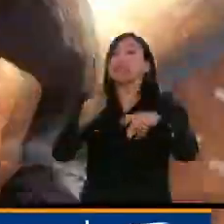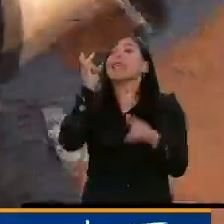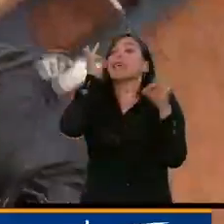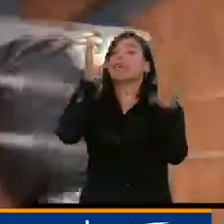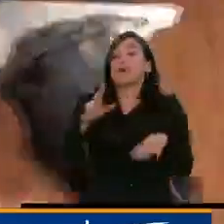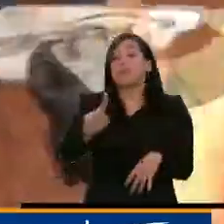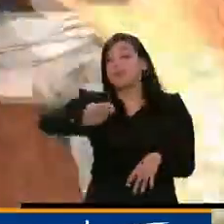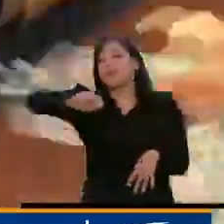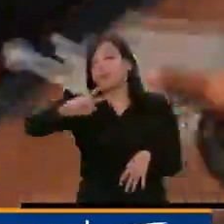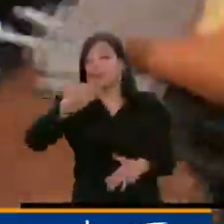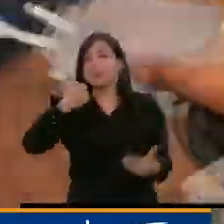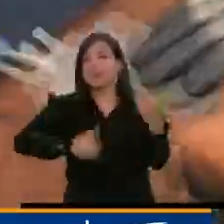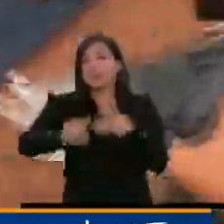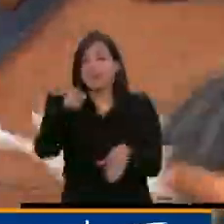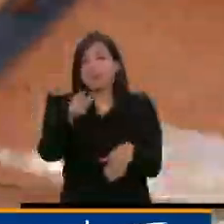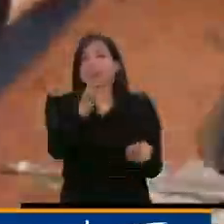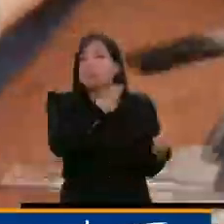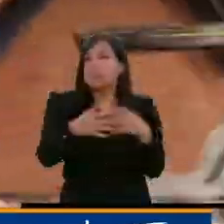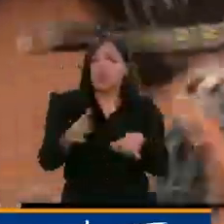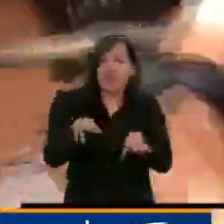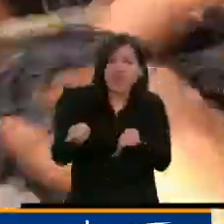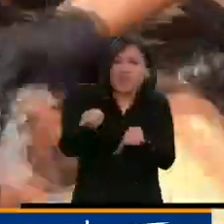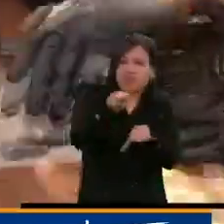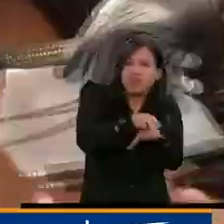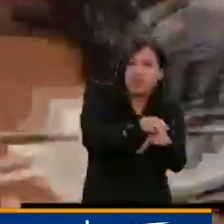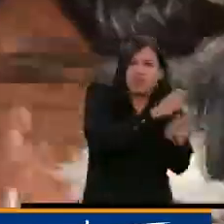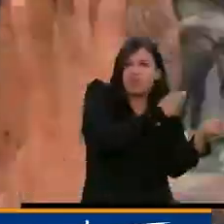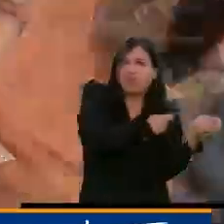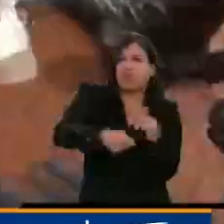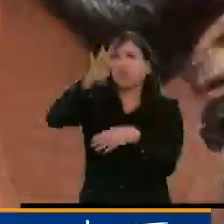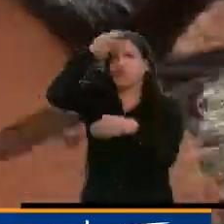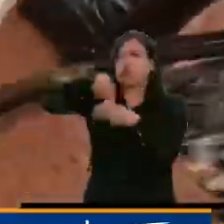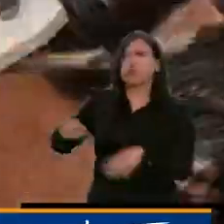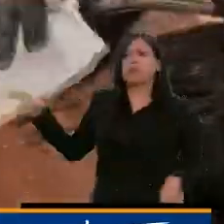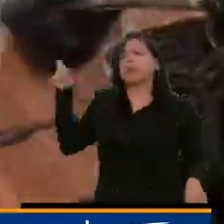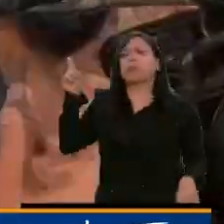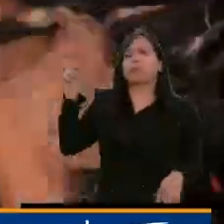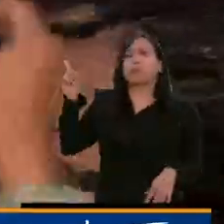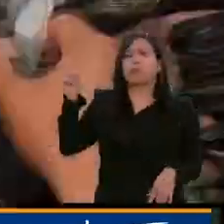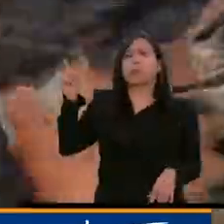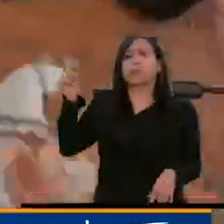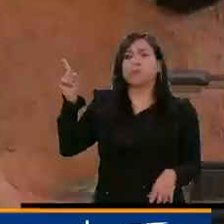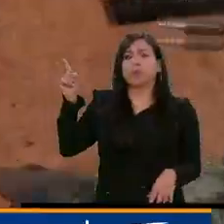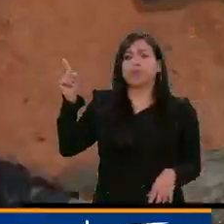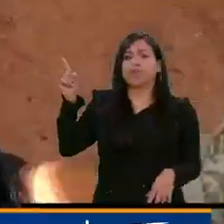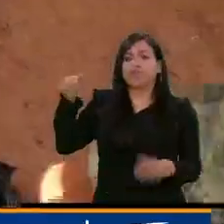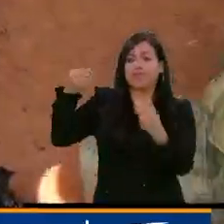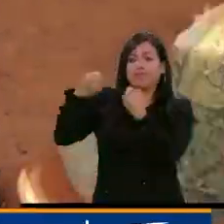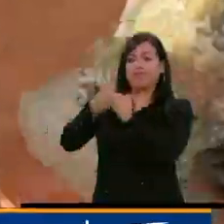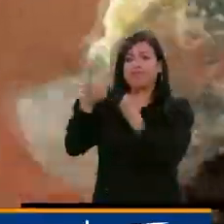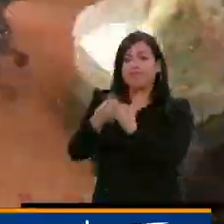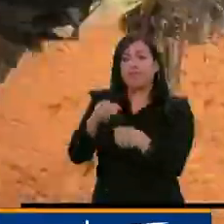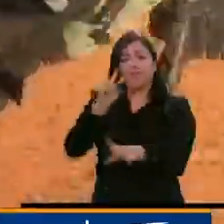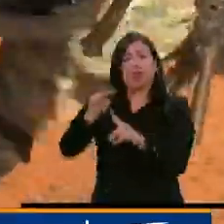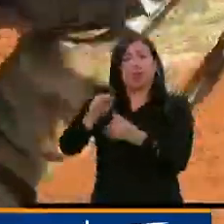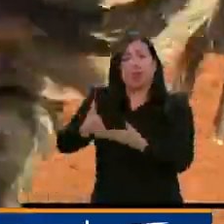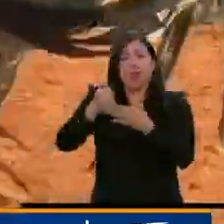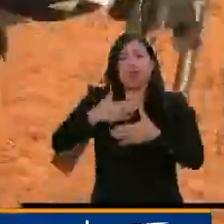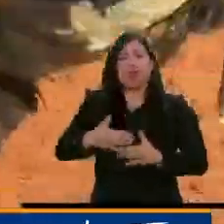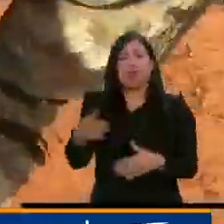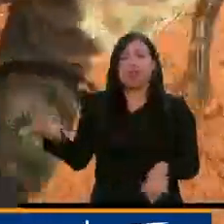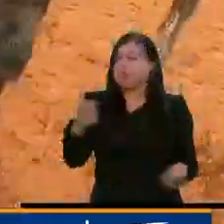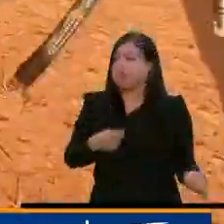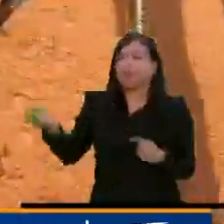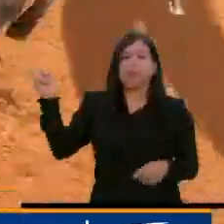segundos, el soldado herido es pasado de una tabla a una camilla. Choca el puño con 2 de sus compañeros e inicia la extracción.